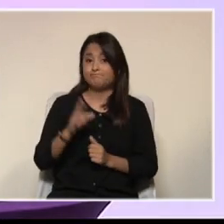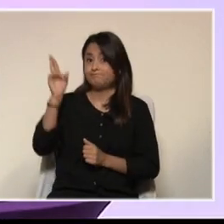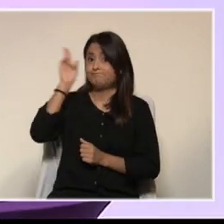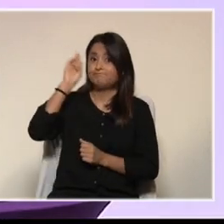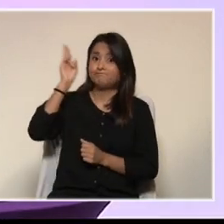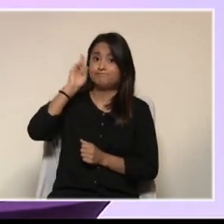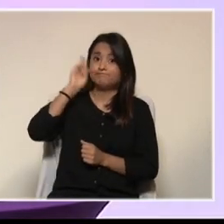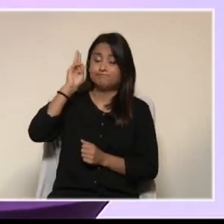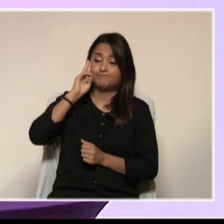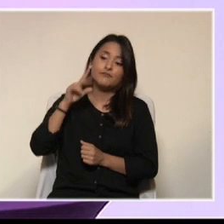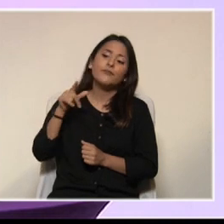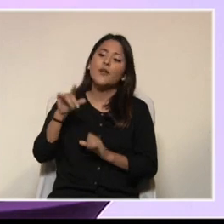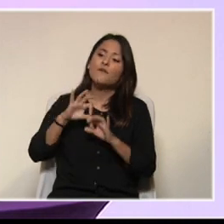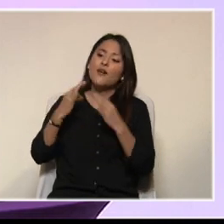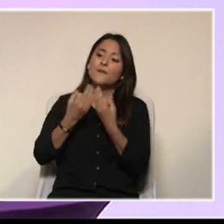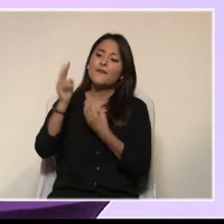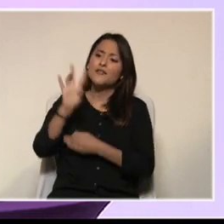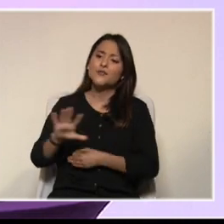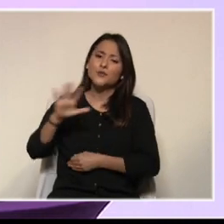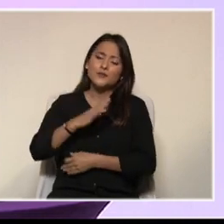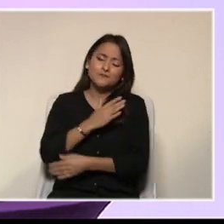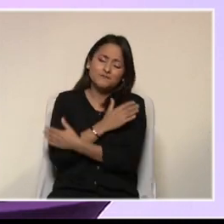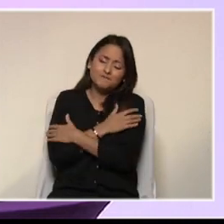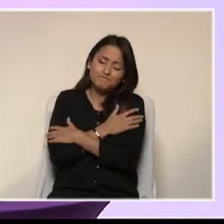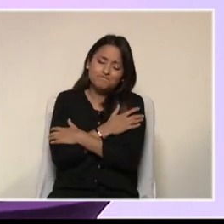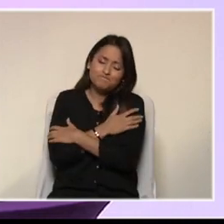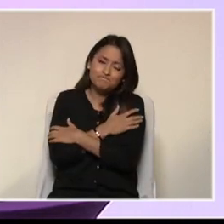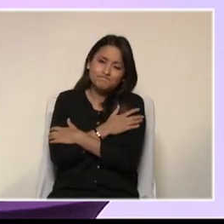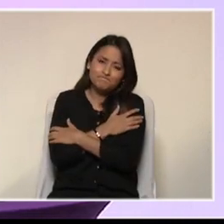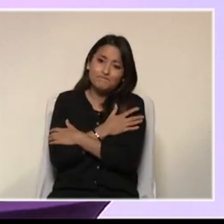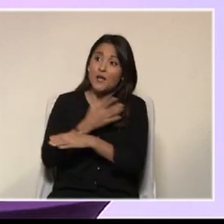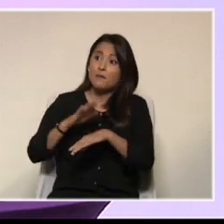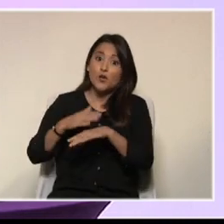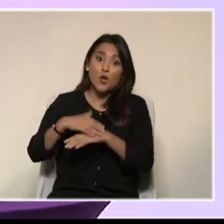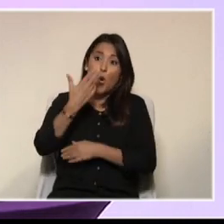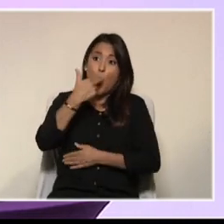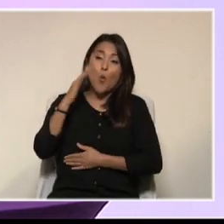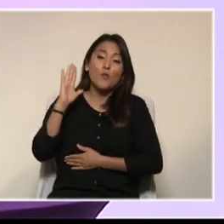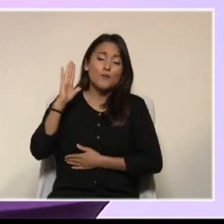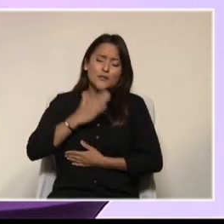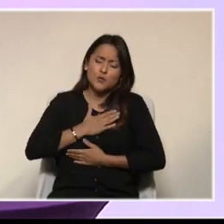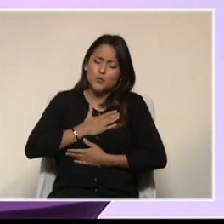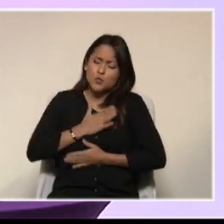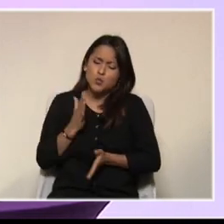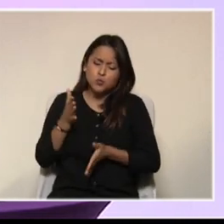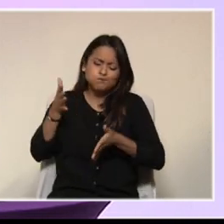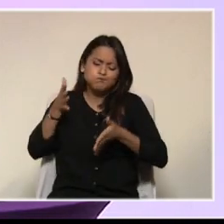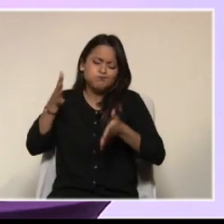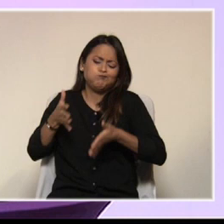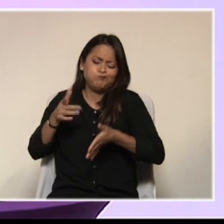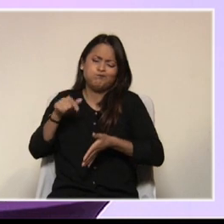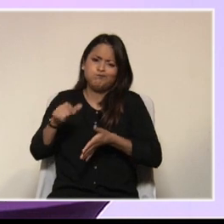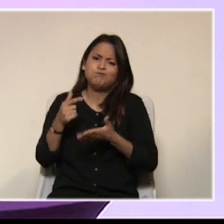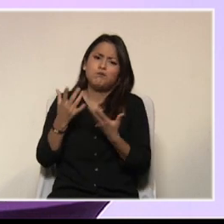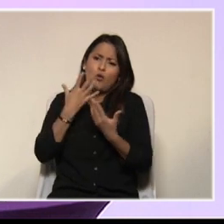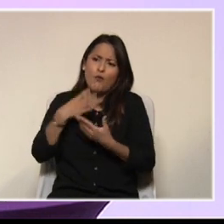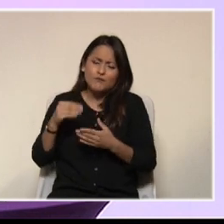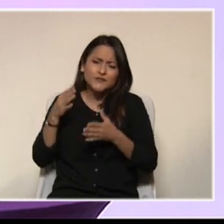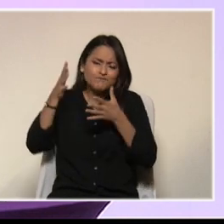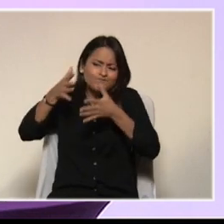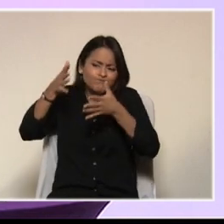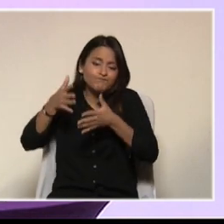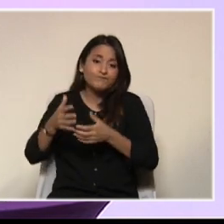familia venezolana un abrazo fraterno por ese compromiso, por esa entrega, por esa disciplina de llevar a los